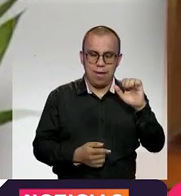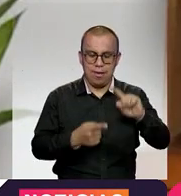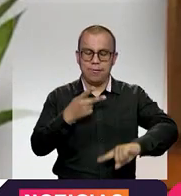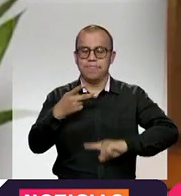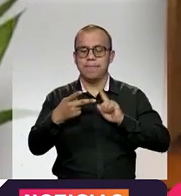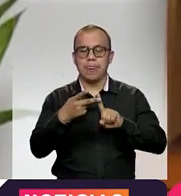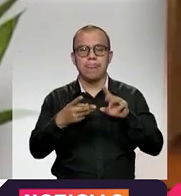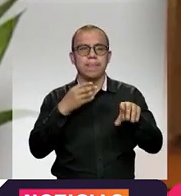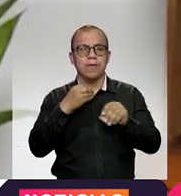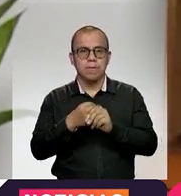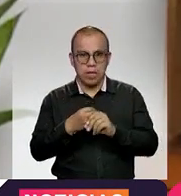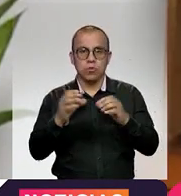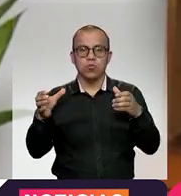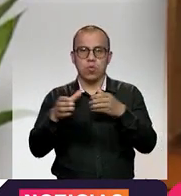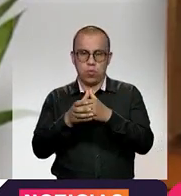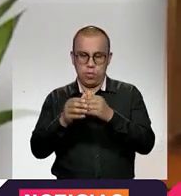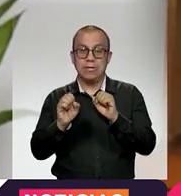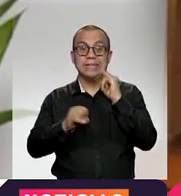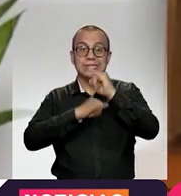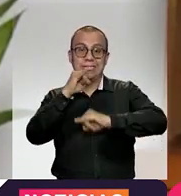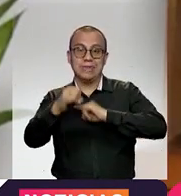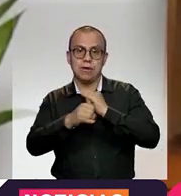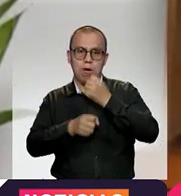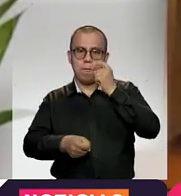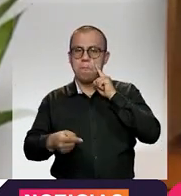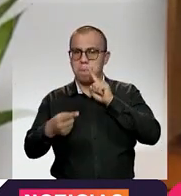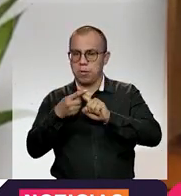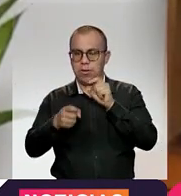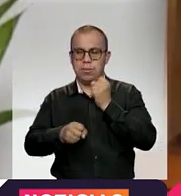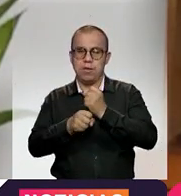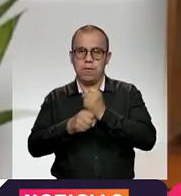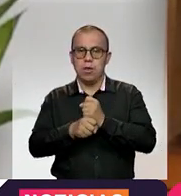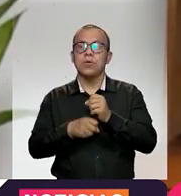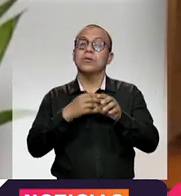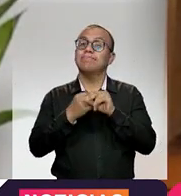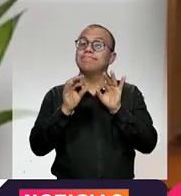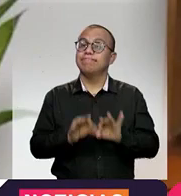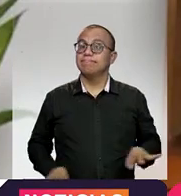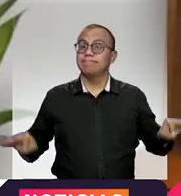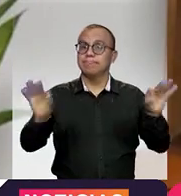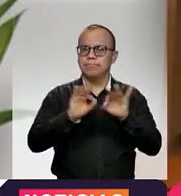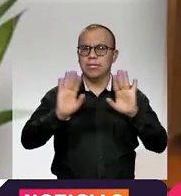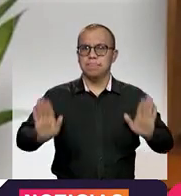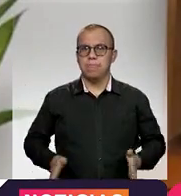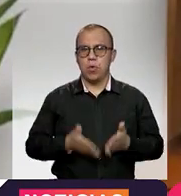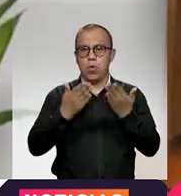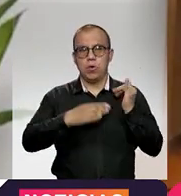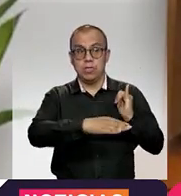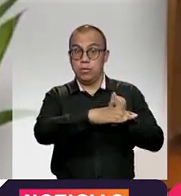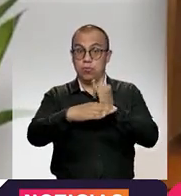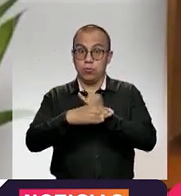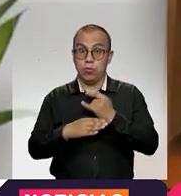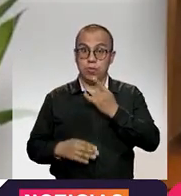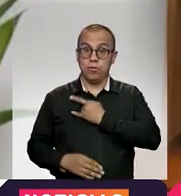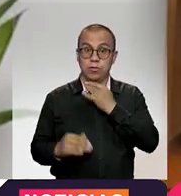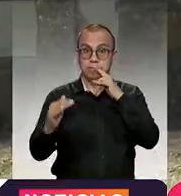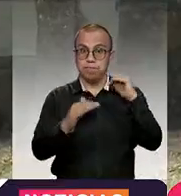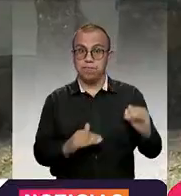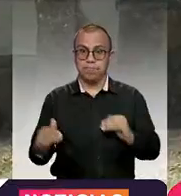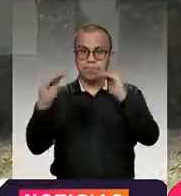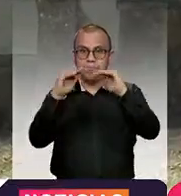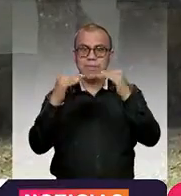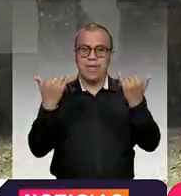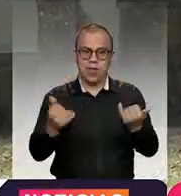asimismo con la organización internacional para el trabajo y algo muy importante con las mejores instituciones de educación superior de bogotá